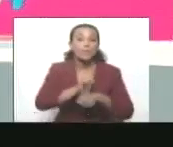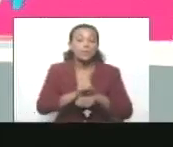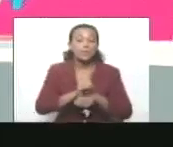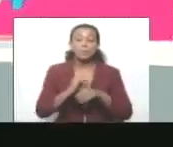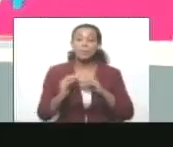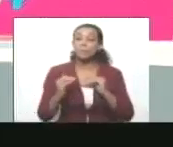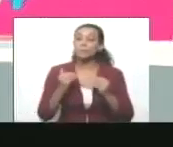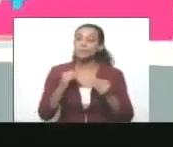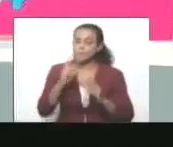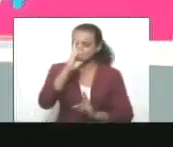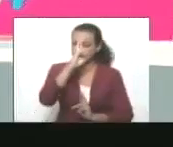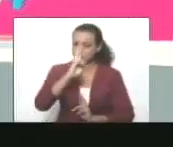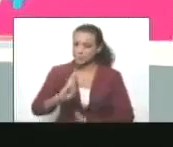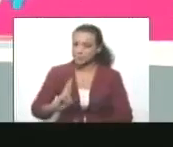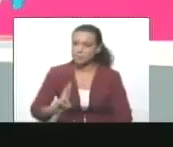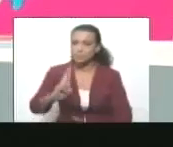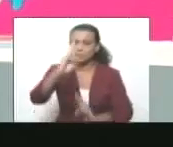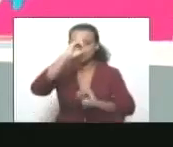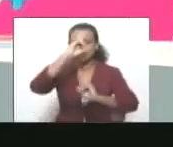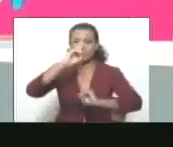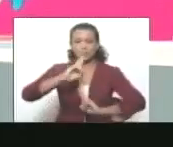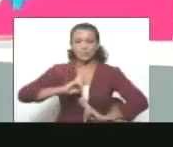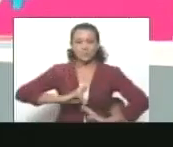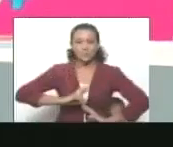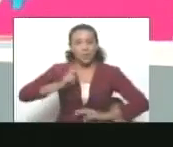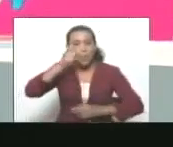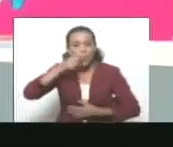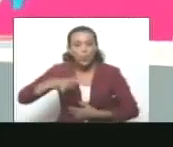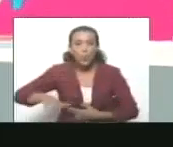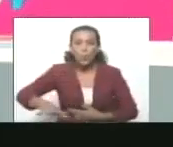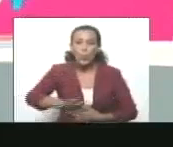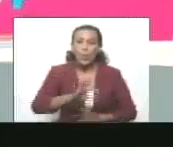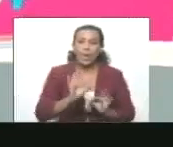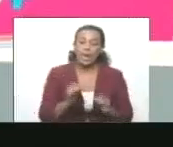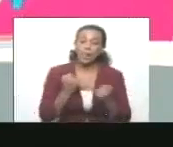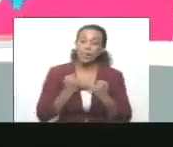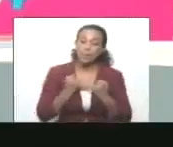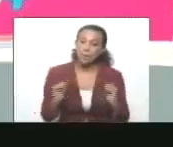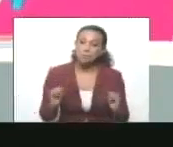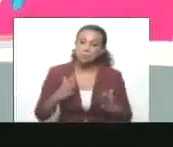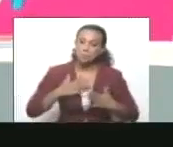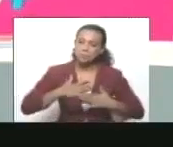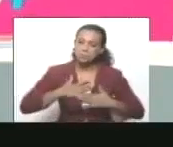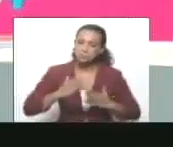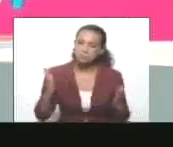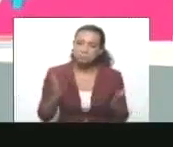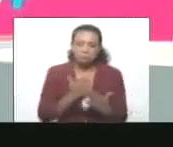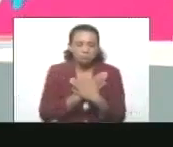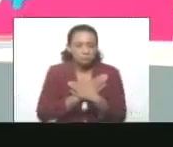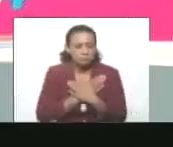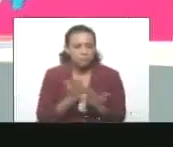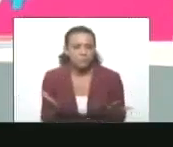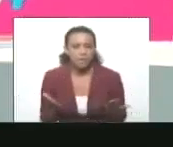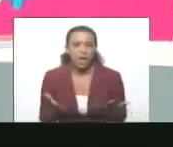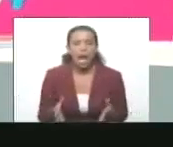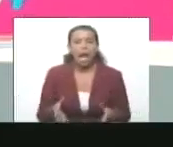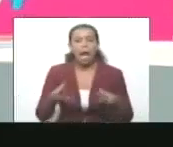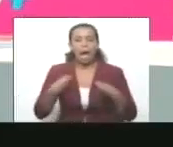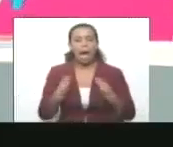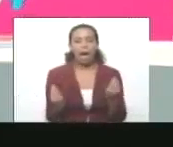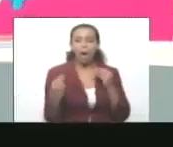de respeto, autodeterminación de los pueblos, soberanía, independencia, solidaridad,